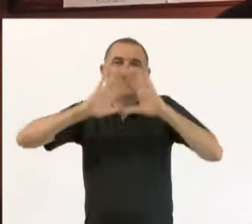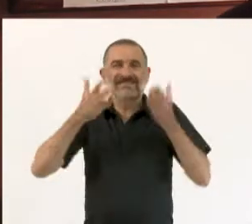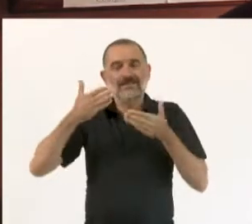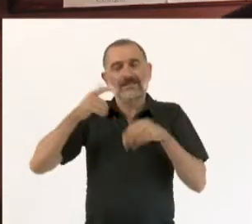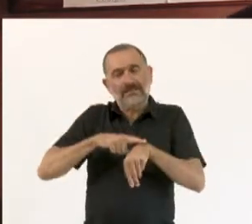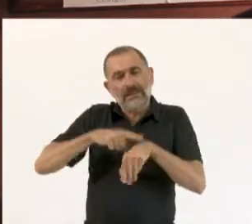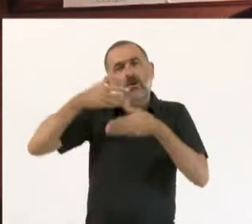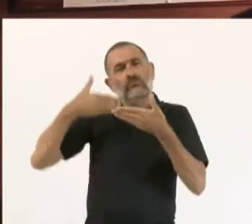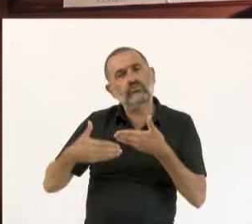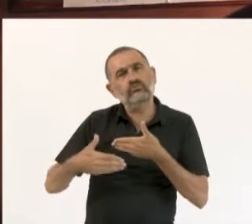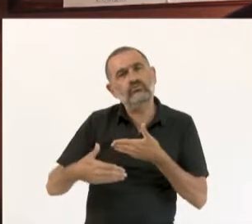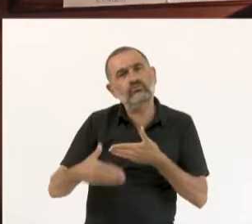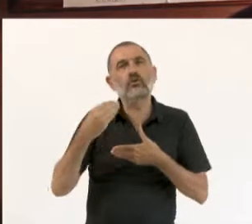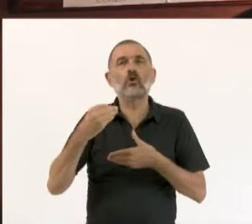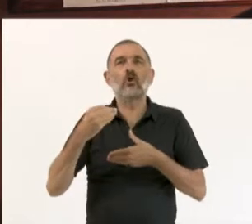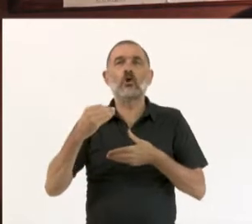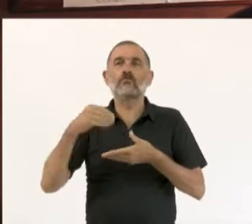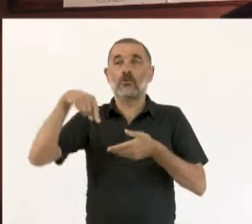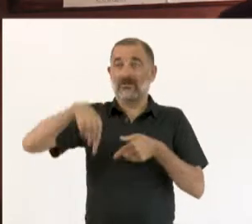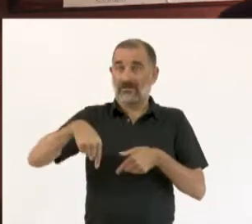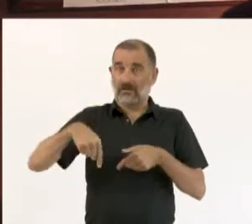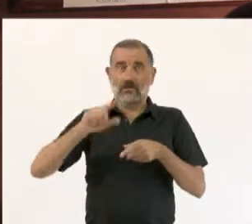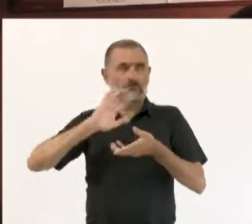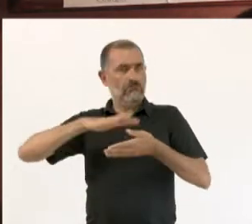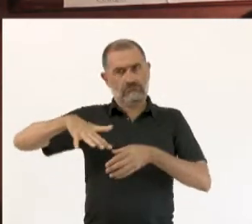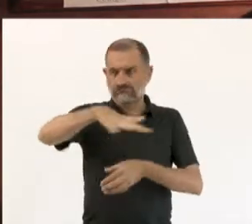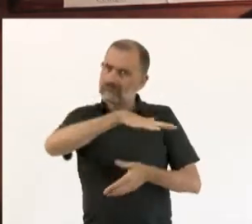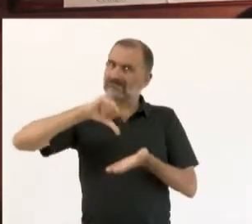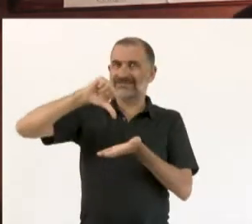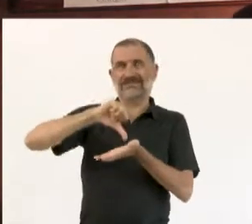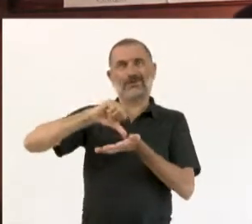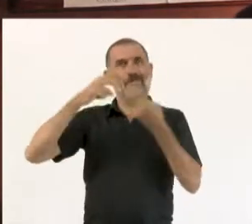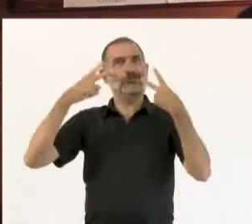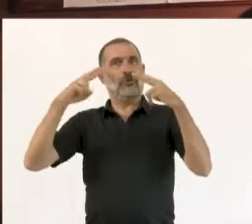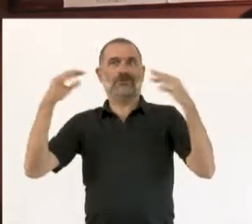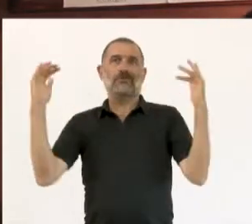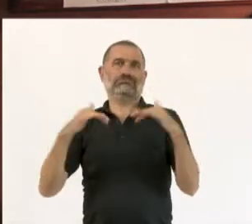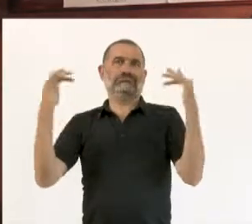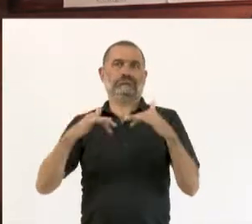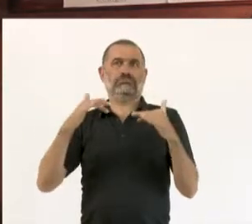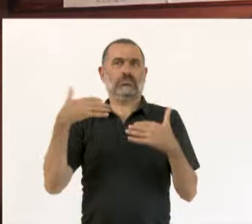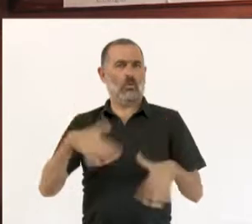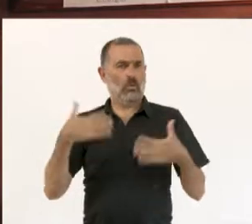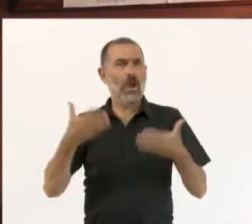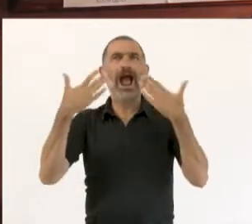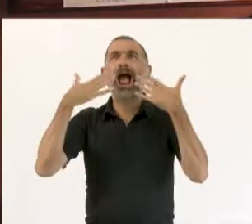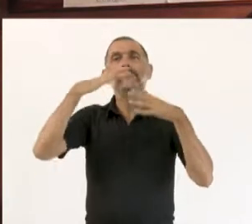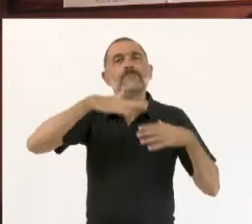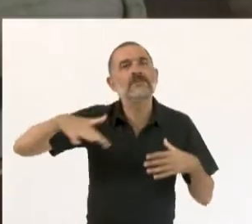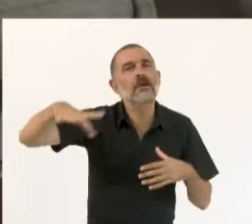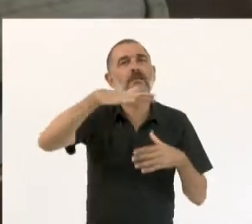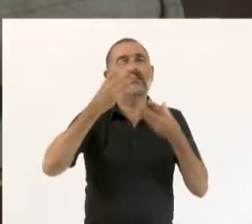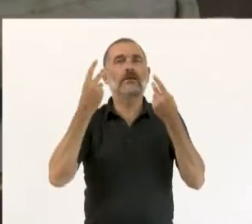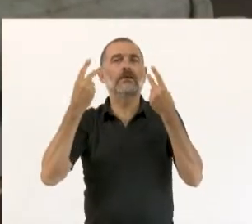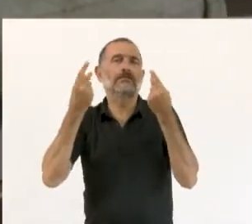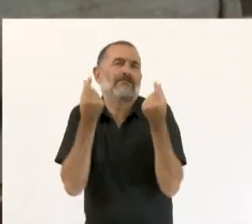por estar en un lugar turístico y por digamos, la riqueza ambiental natural que tiene el lugar, fue derivando en el Museo